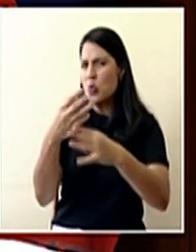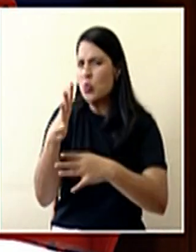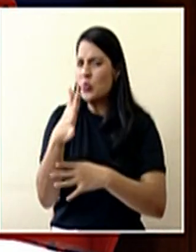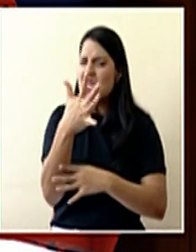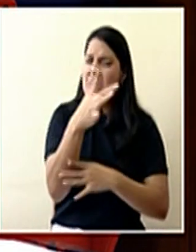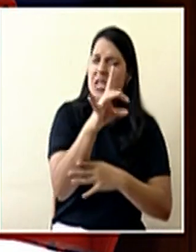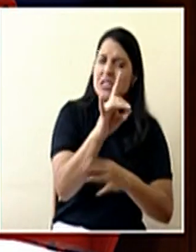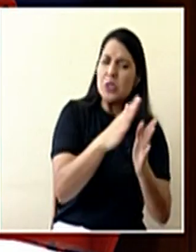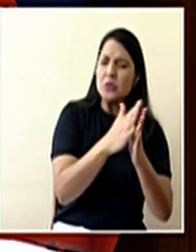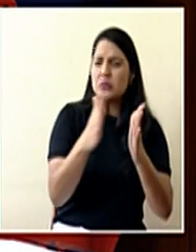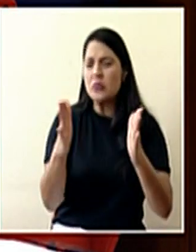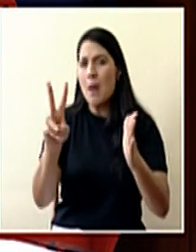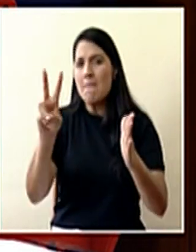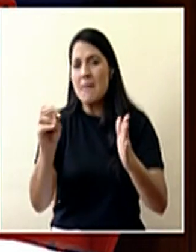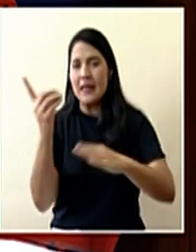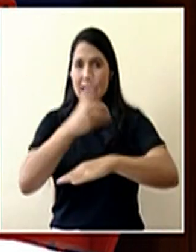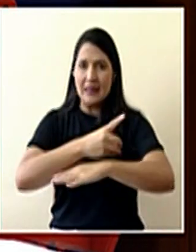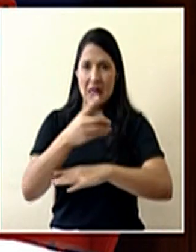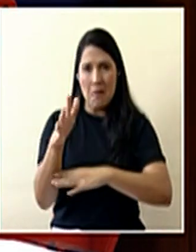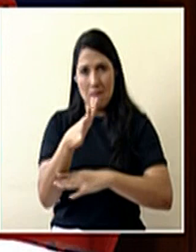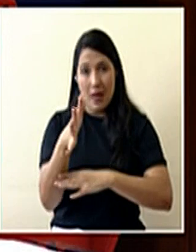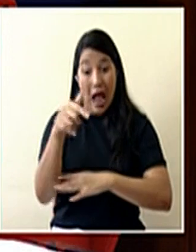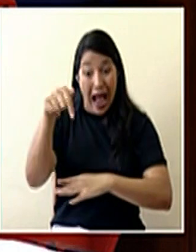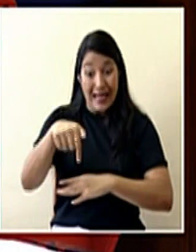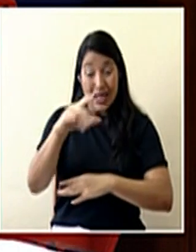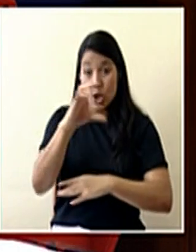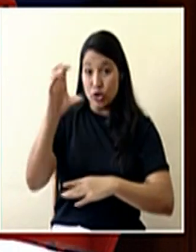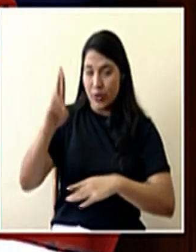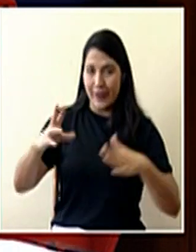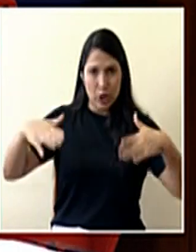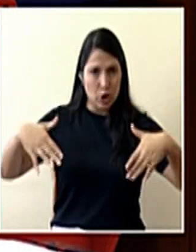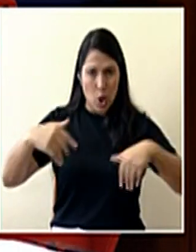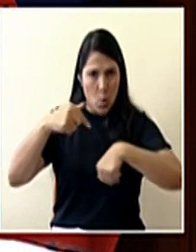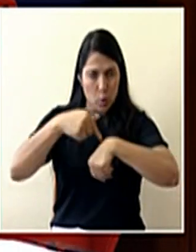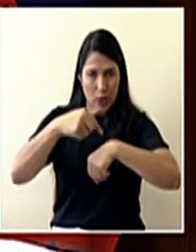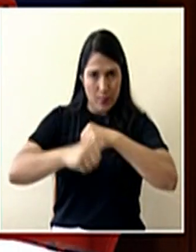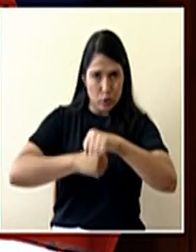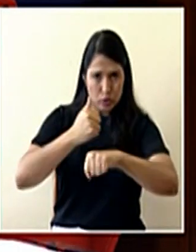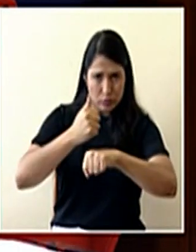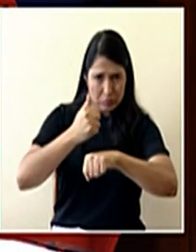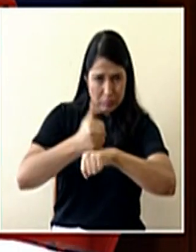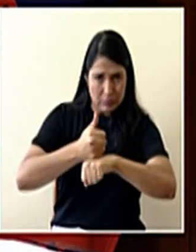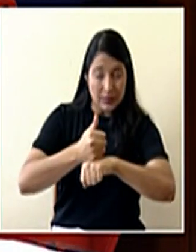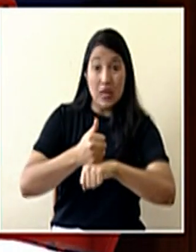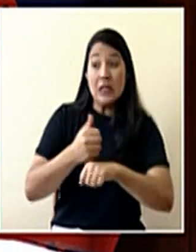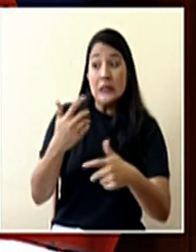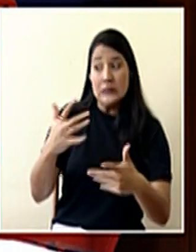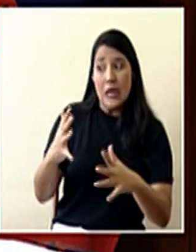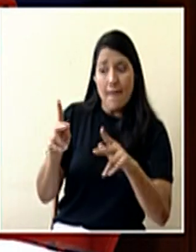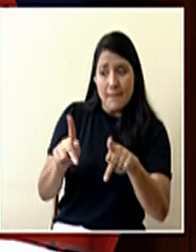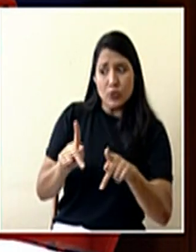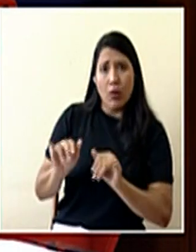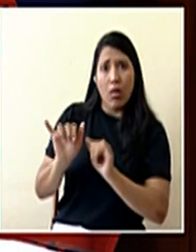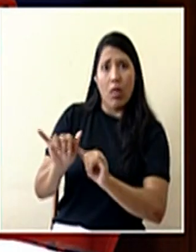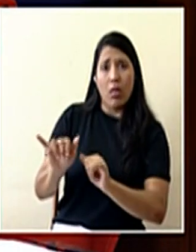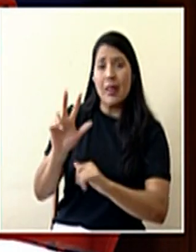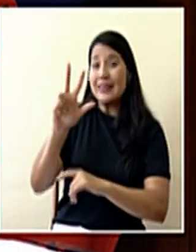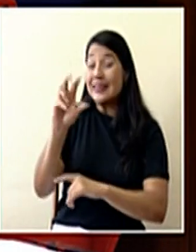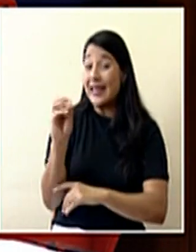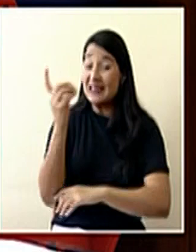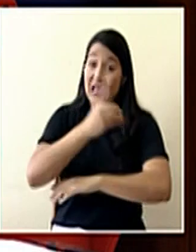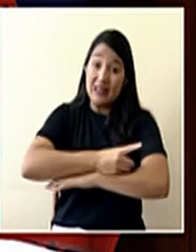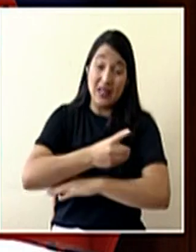no tenemos un promedio establecido, pero hay pacientes que han estado hasta 30 días en una unidad de cuidados intensivos, pacientes por